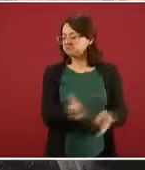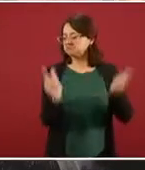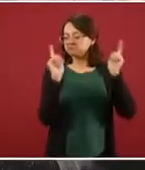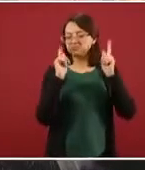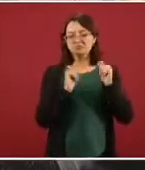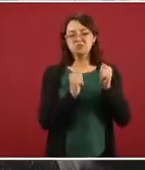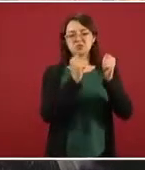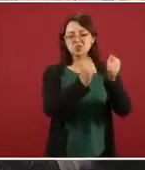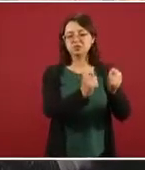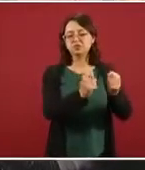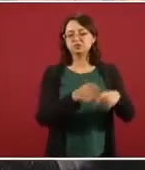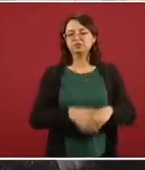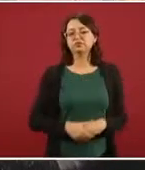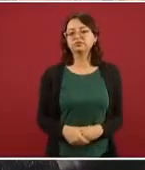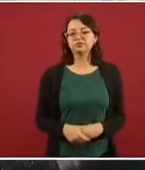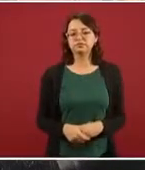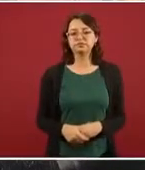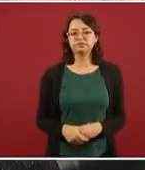pero